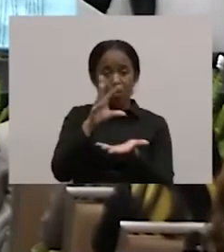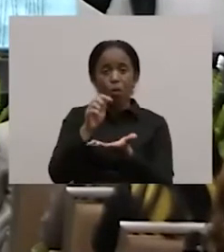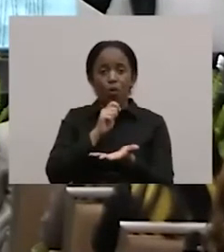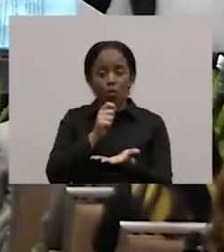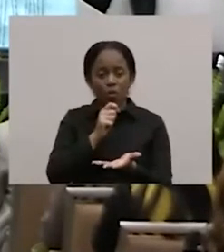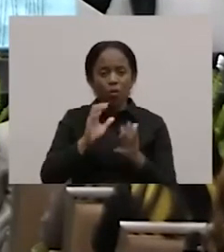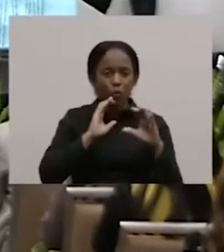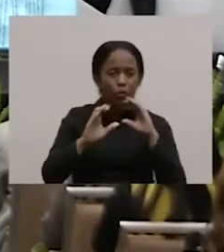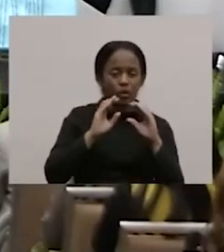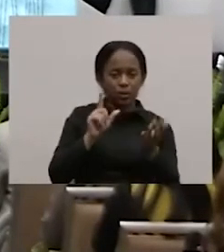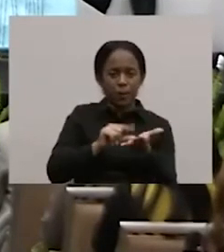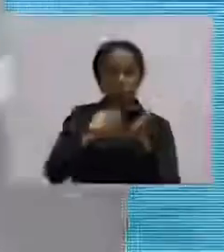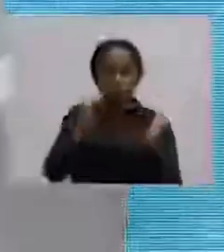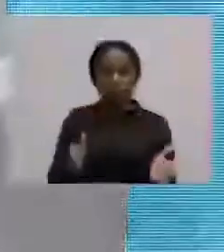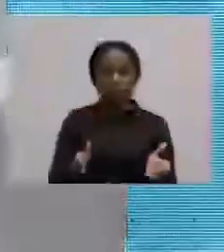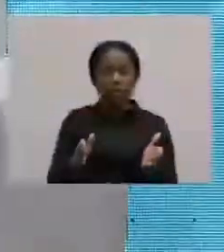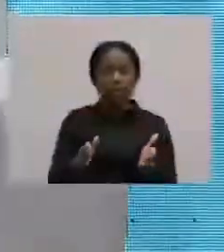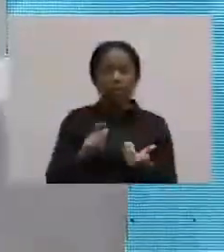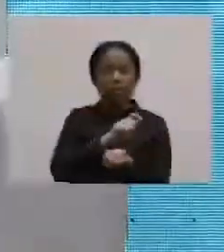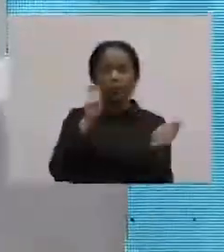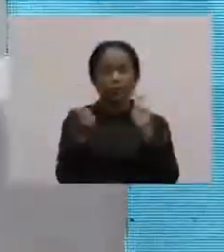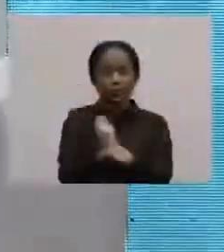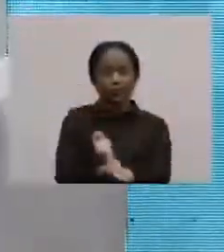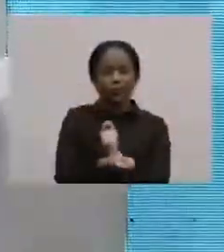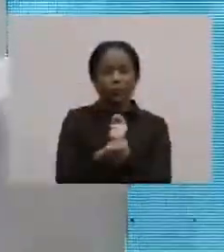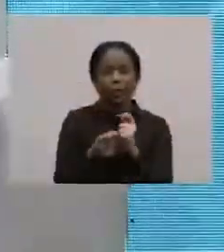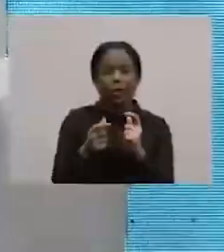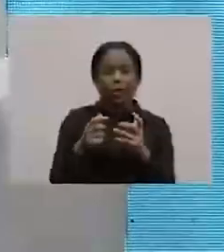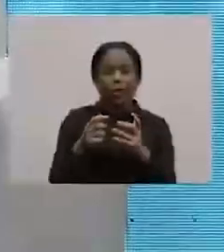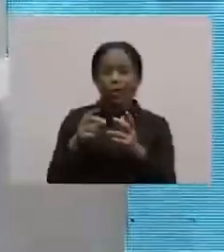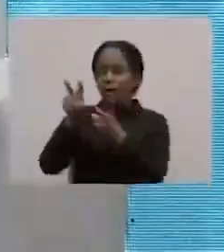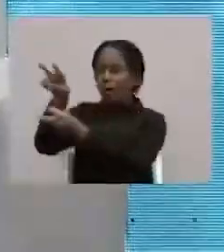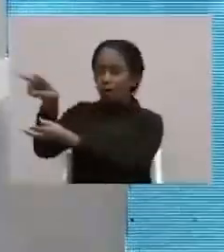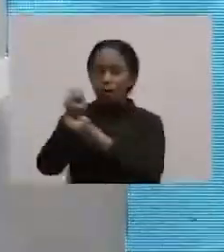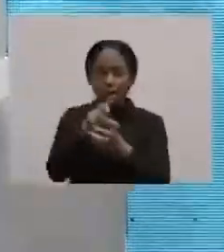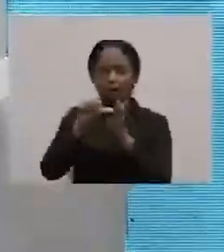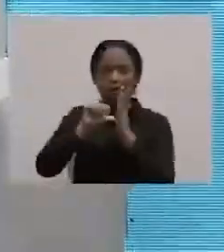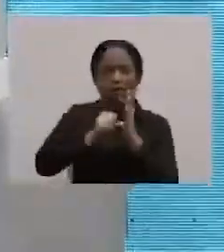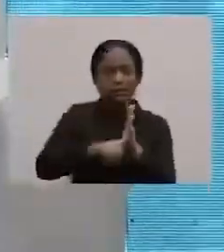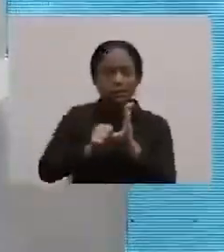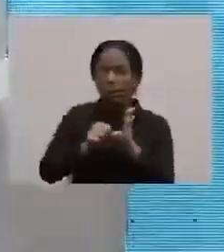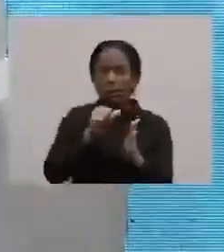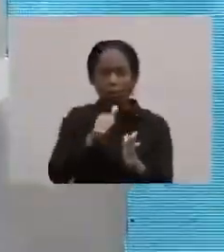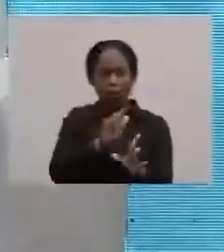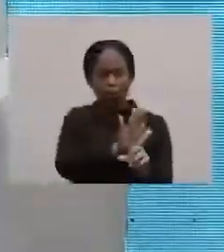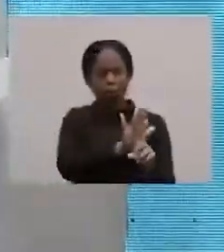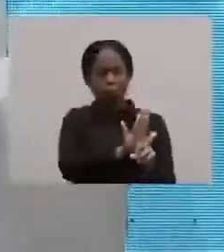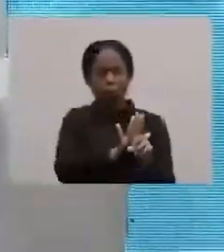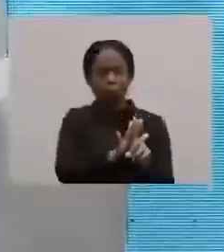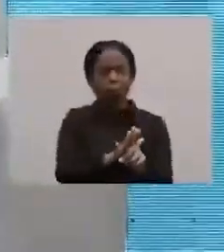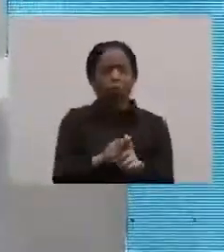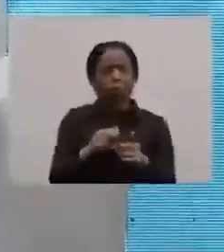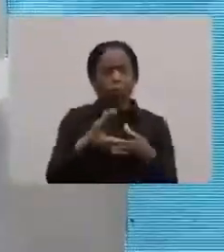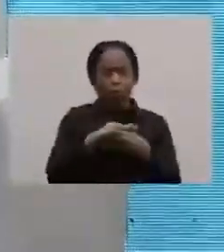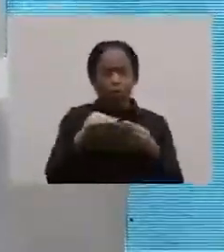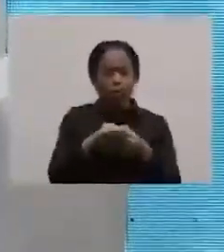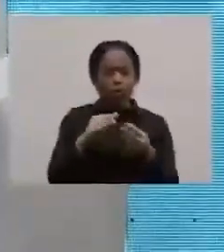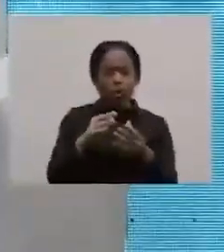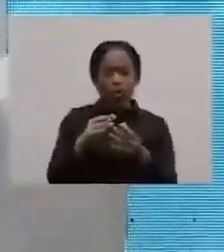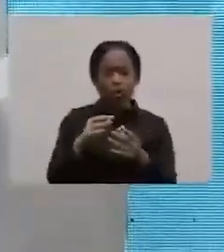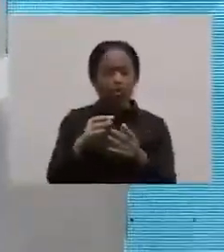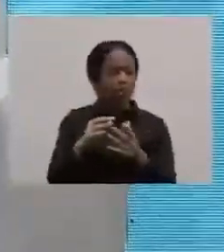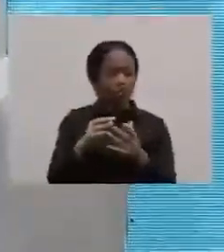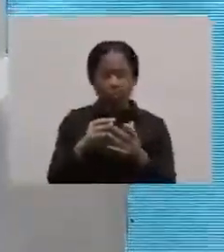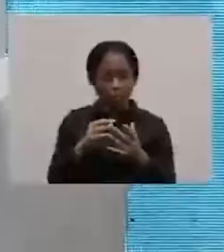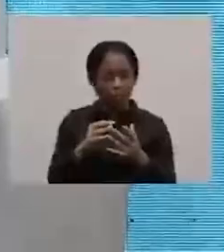los periodistas se conviertan en receptores y en repetidores de lo que la red está planteando. Porque eso, a fin